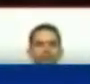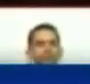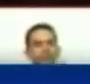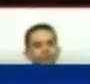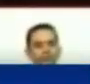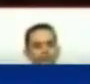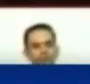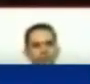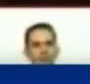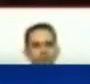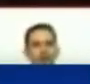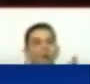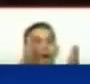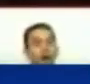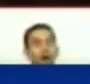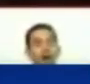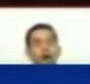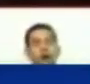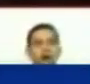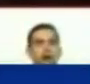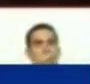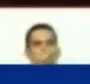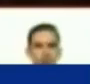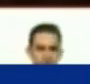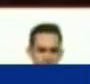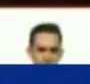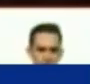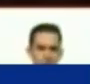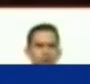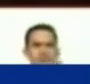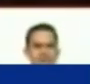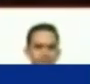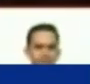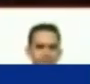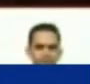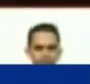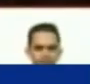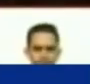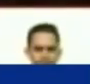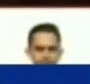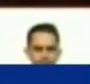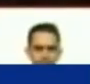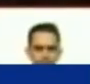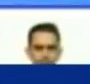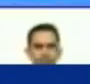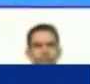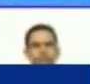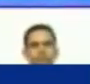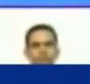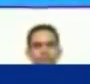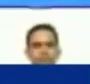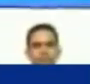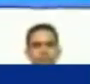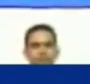alcalde del municipio del Distrito Central, Jorge Aldana Bardales,